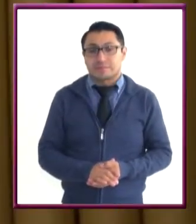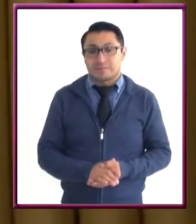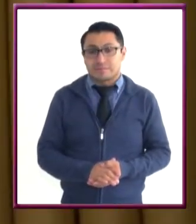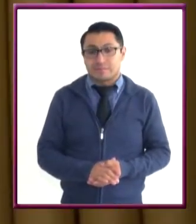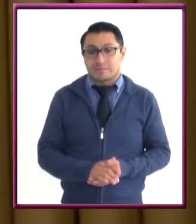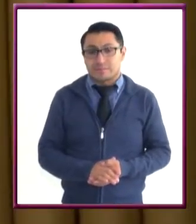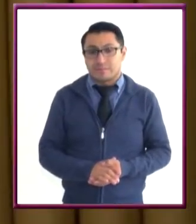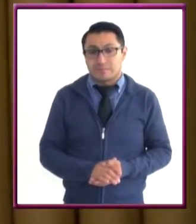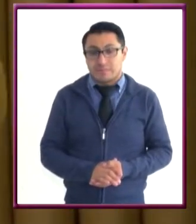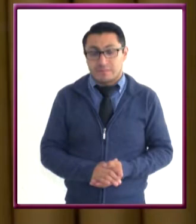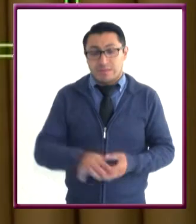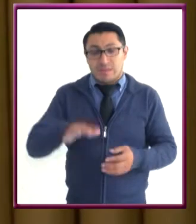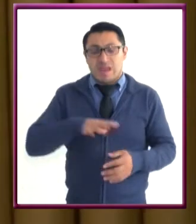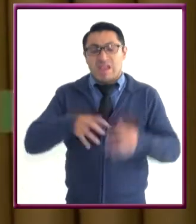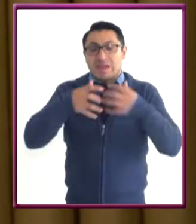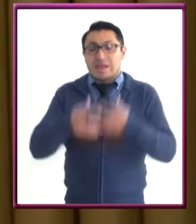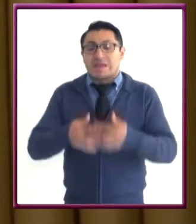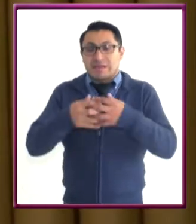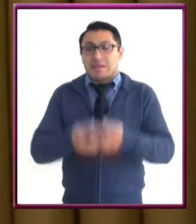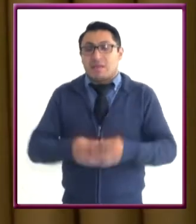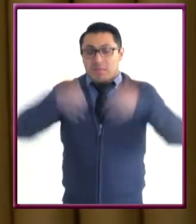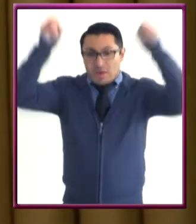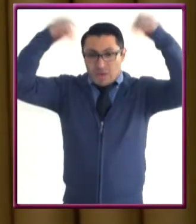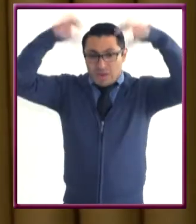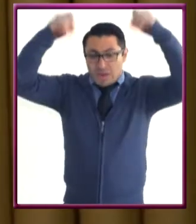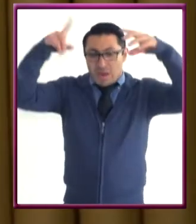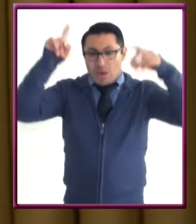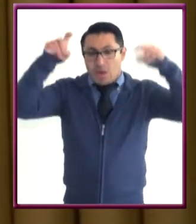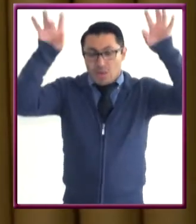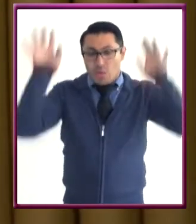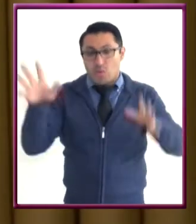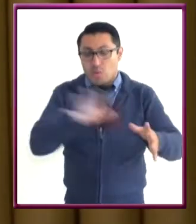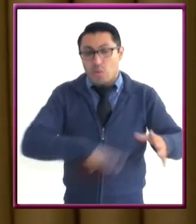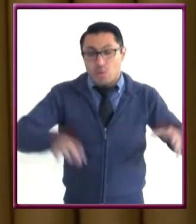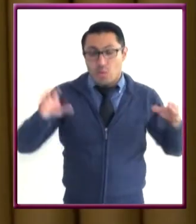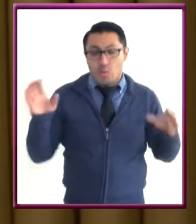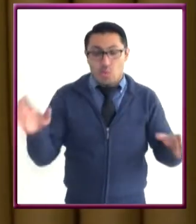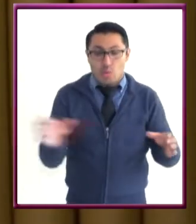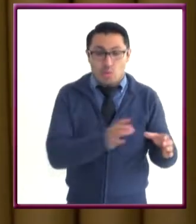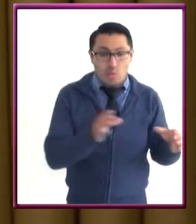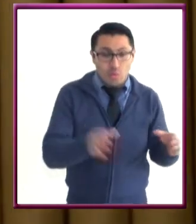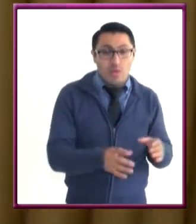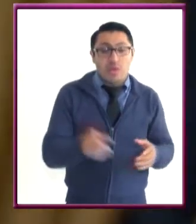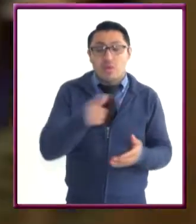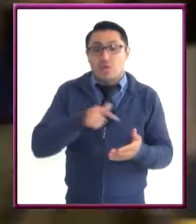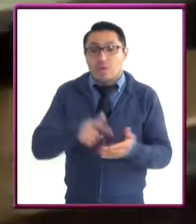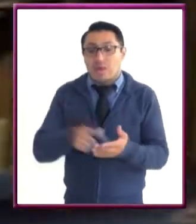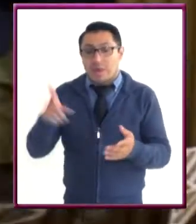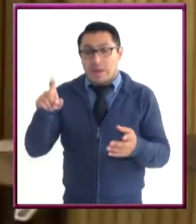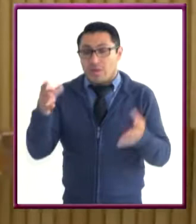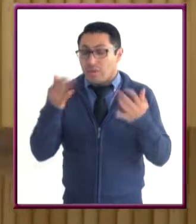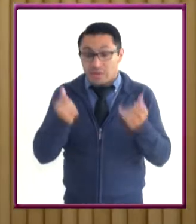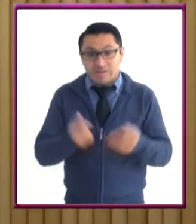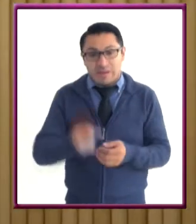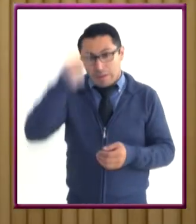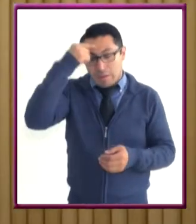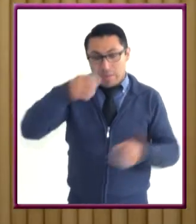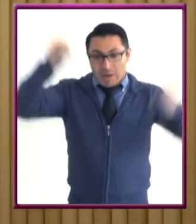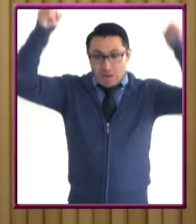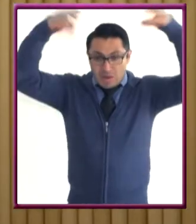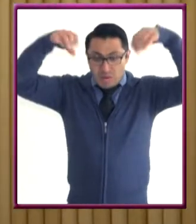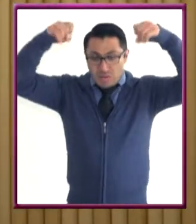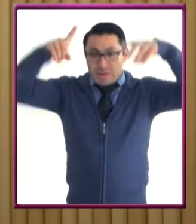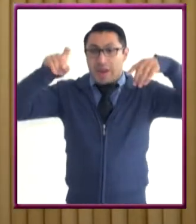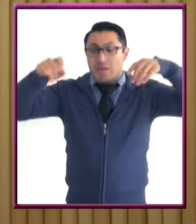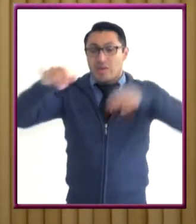Isla Urbana instala sistemas de captación de agua de lluvia en comunidades de México en donde el agua es escasa o inexistente. Para captar agua de